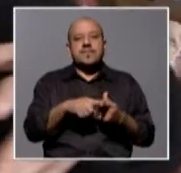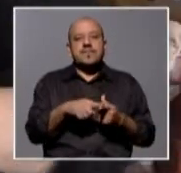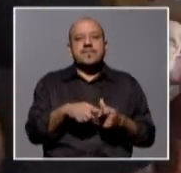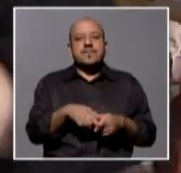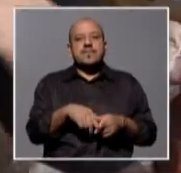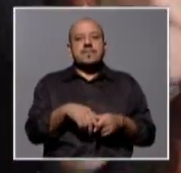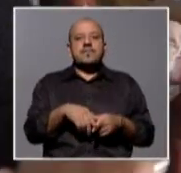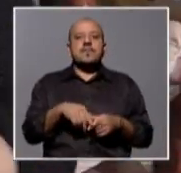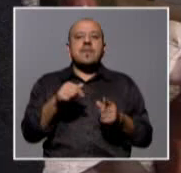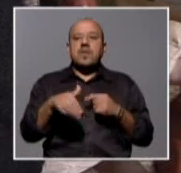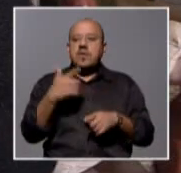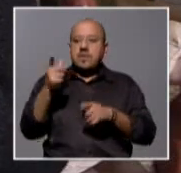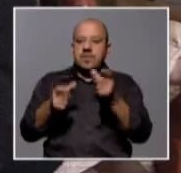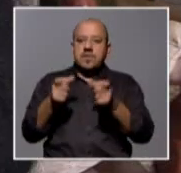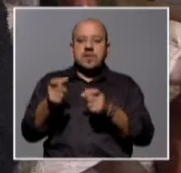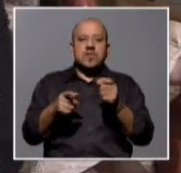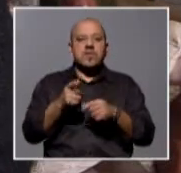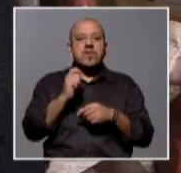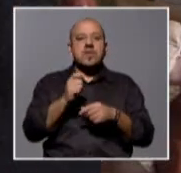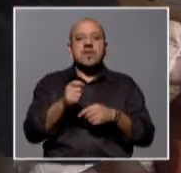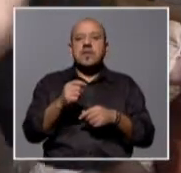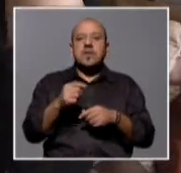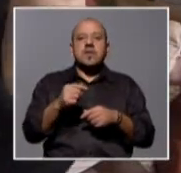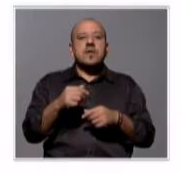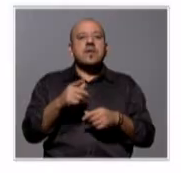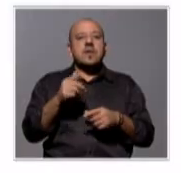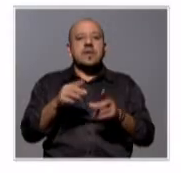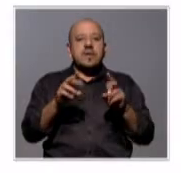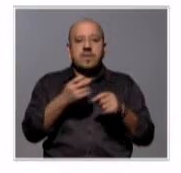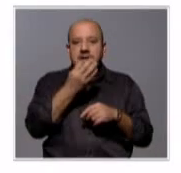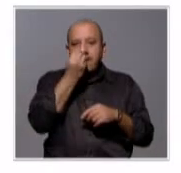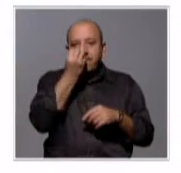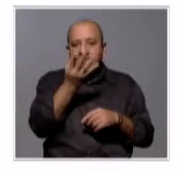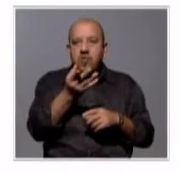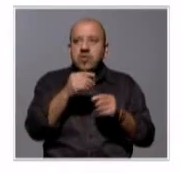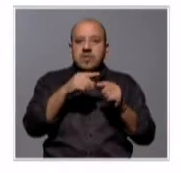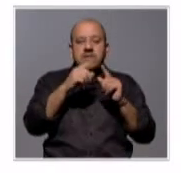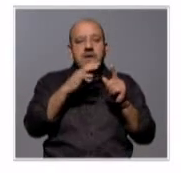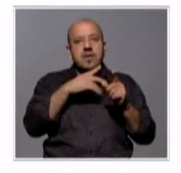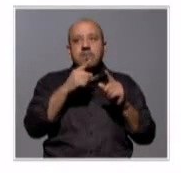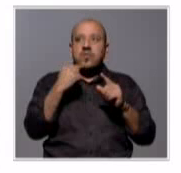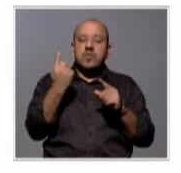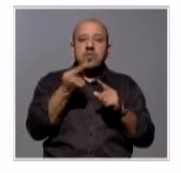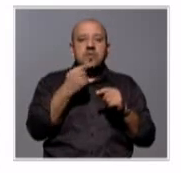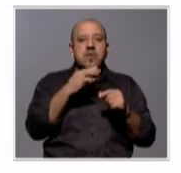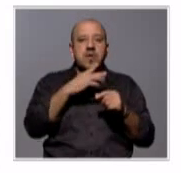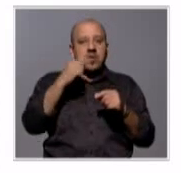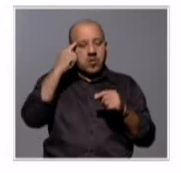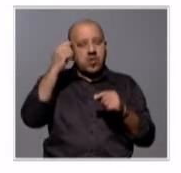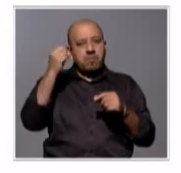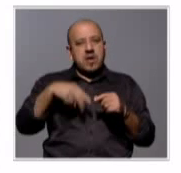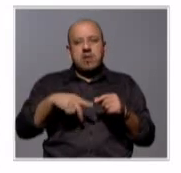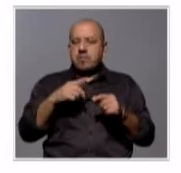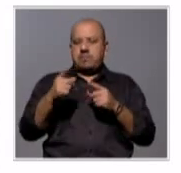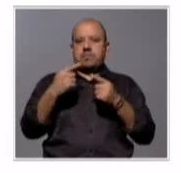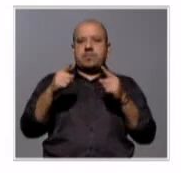boca a boca con el vecino, con quien tenés cerca, la margarita que está por todos lados. Pero también hay opiniones encontradas y